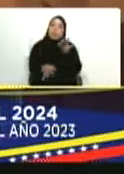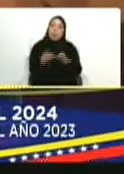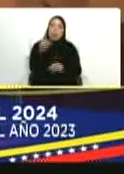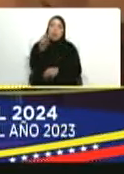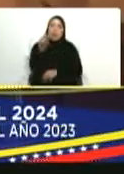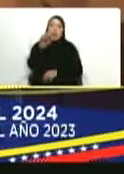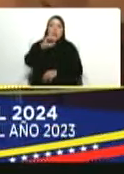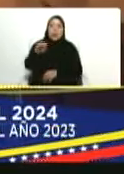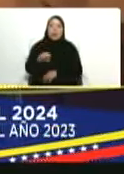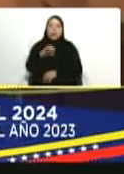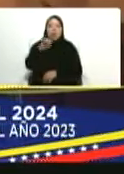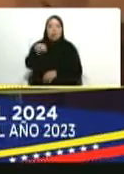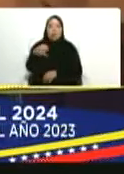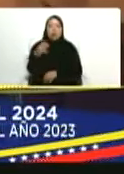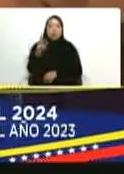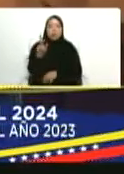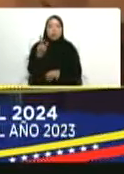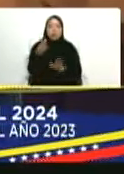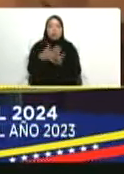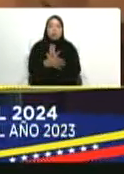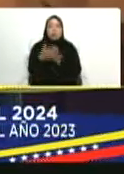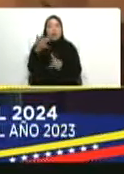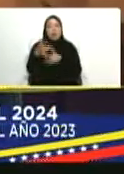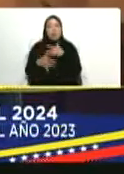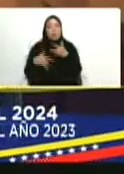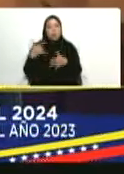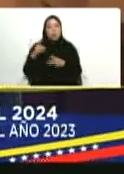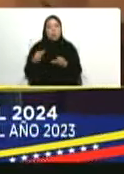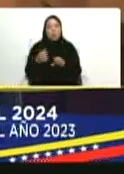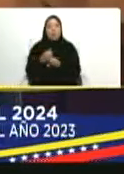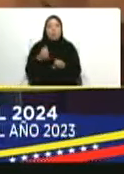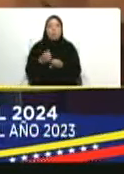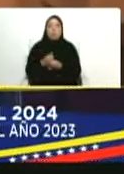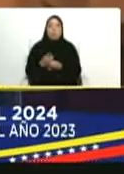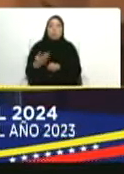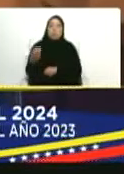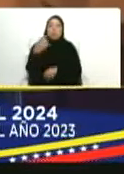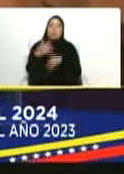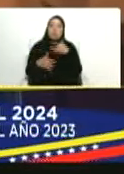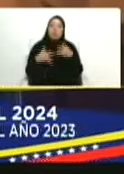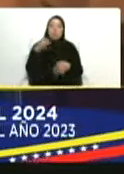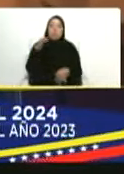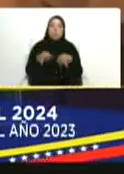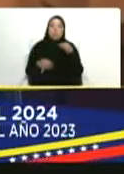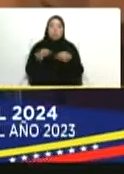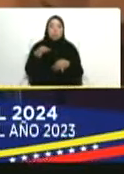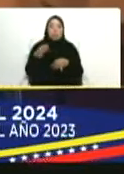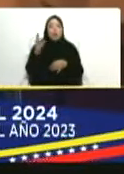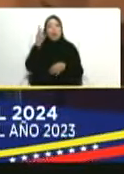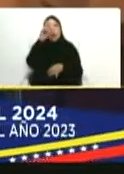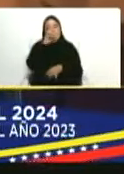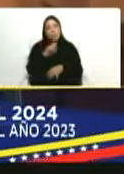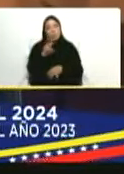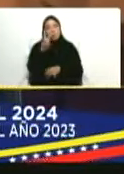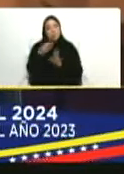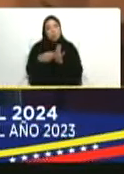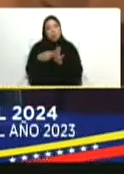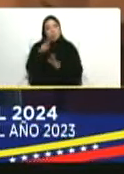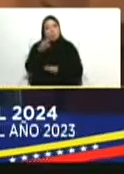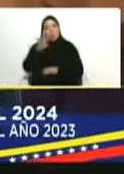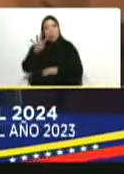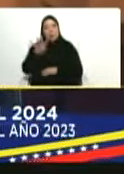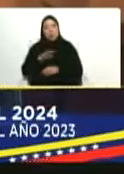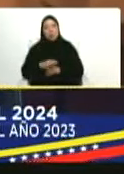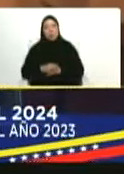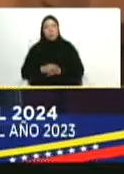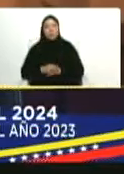Justicia, damos la bienvenida a este solemne acto de apertura de las actividades judiciales correspondientes al año